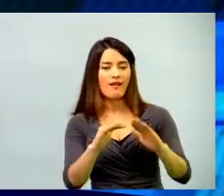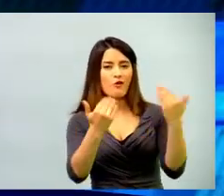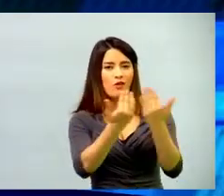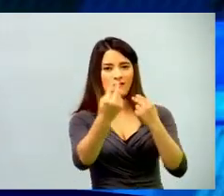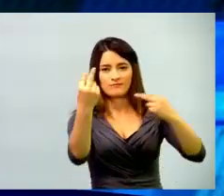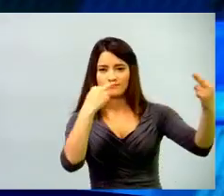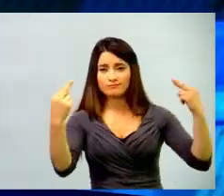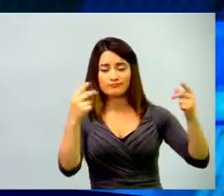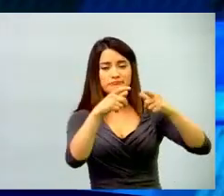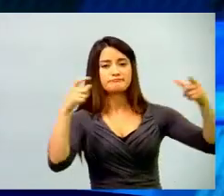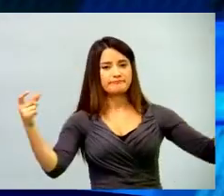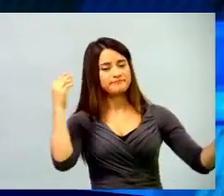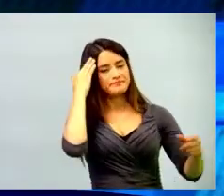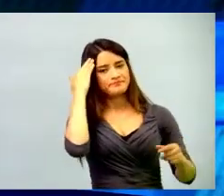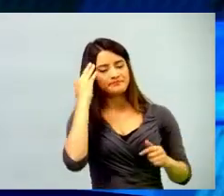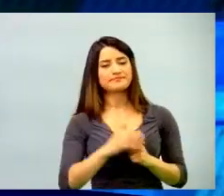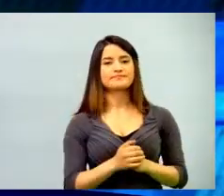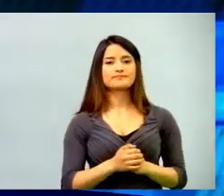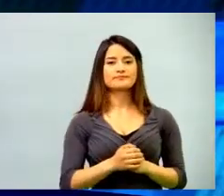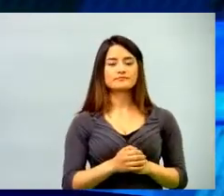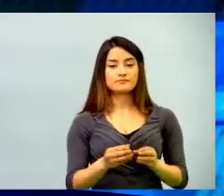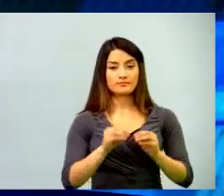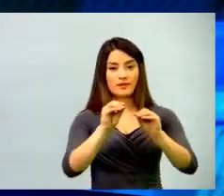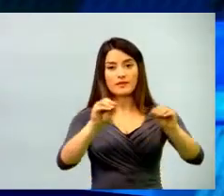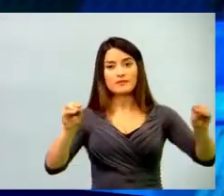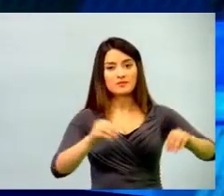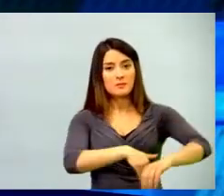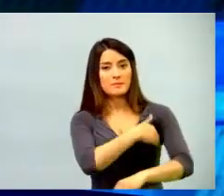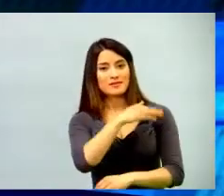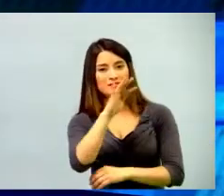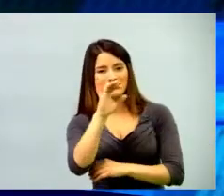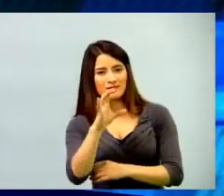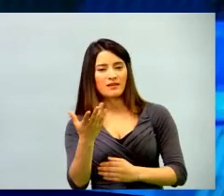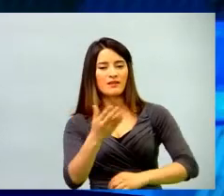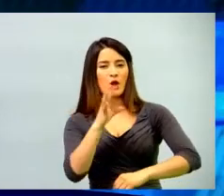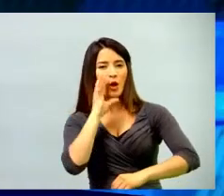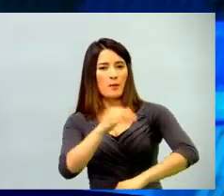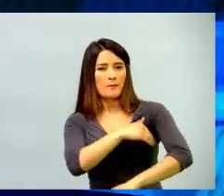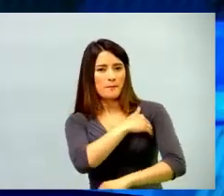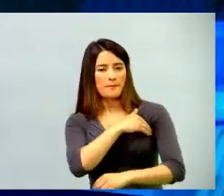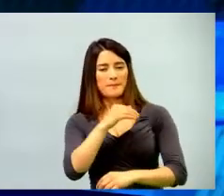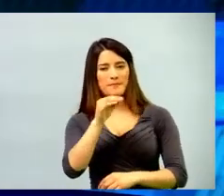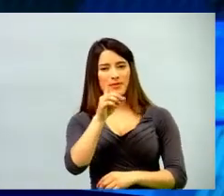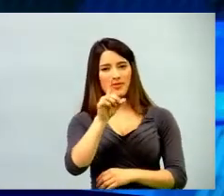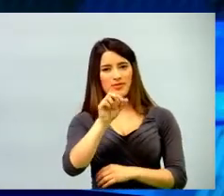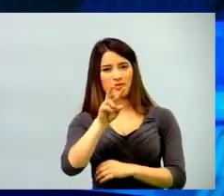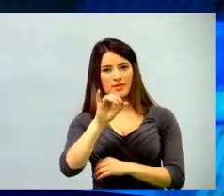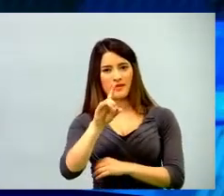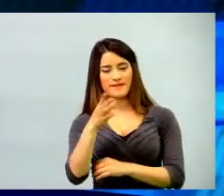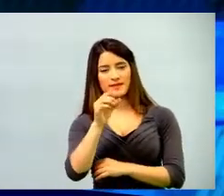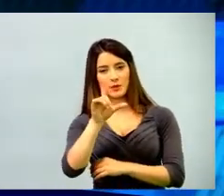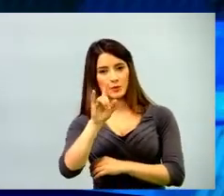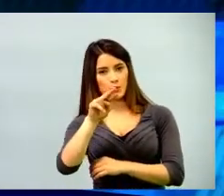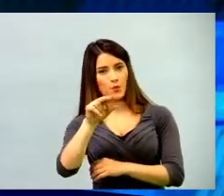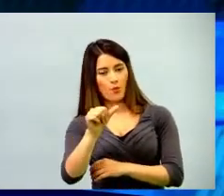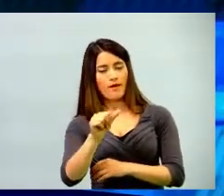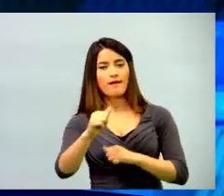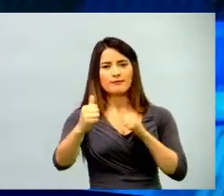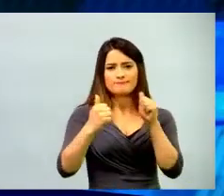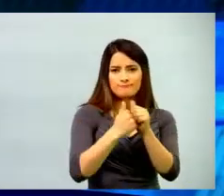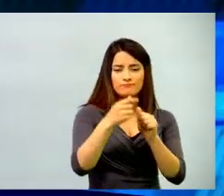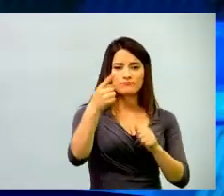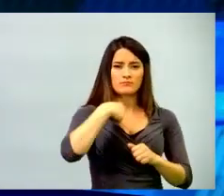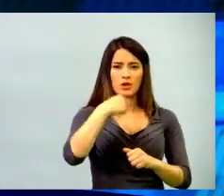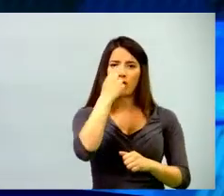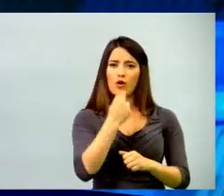no quiero dejar sin agradecer a todo el Ministerio TIC, al señor ministro David Luna, quien nos acompañó y quien es un comprometido por la educación de